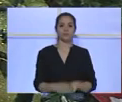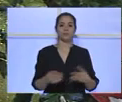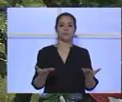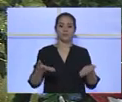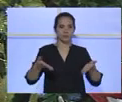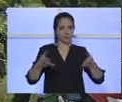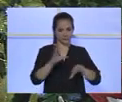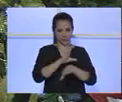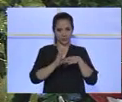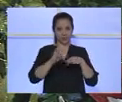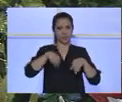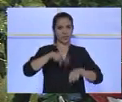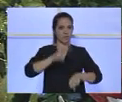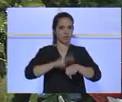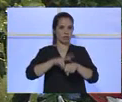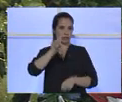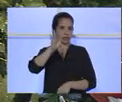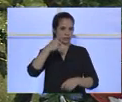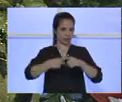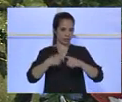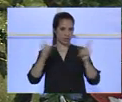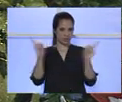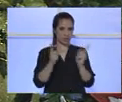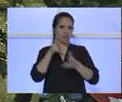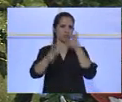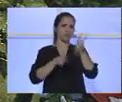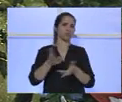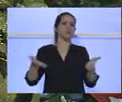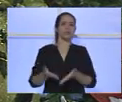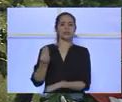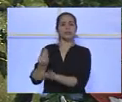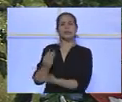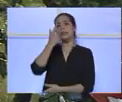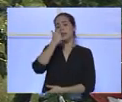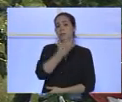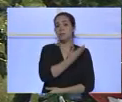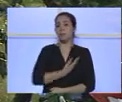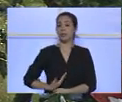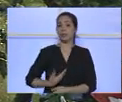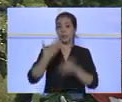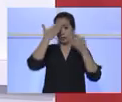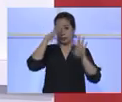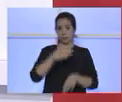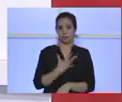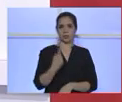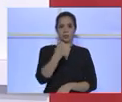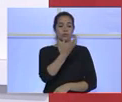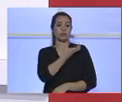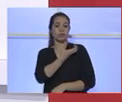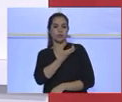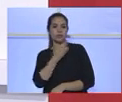nuestro espacio de Paraguay en 15 recibimos aquí en piso el día de hoy al presidente de la Dirección Nacional de Aeronáutica Civil.